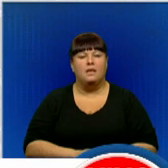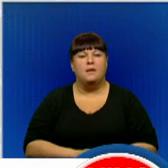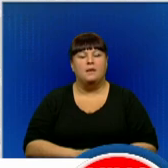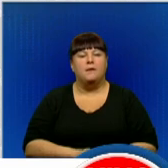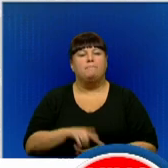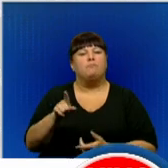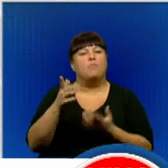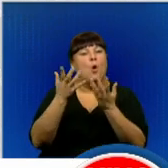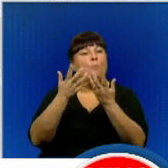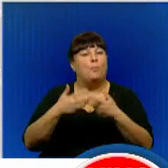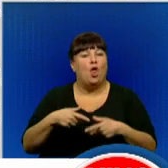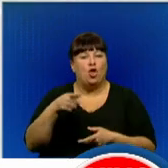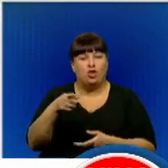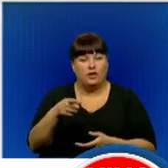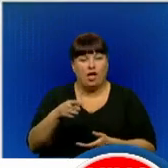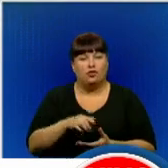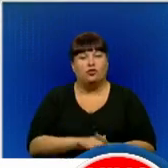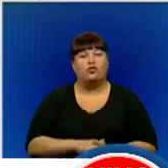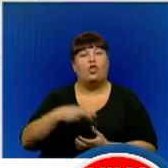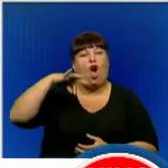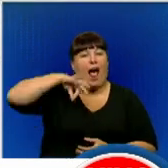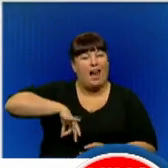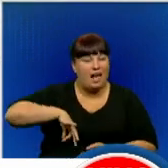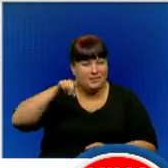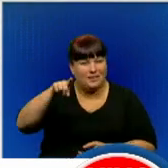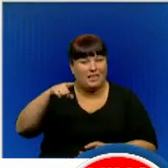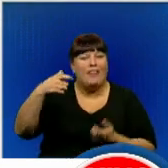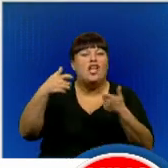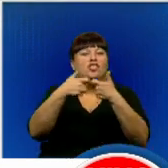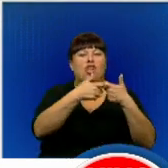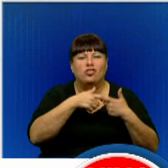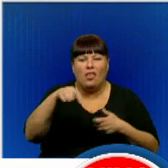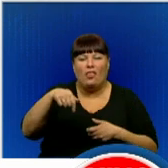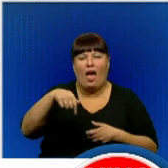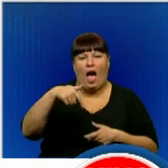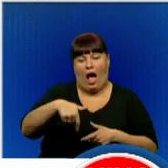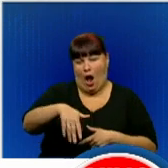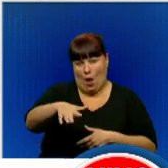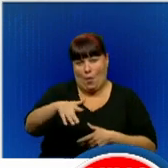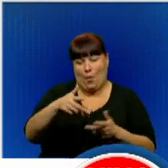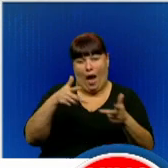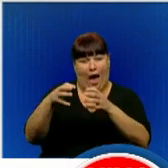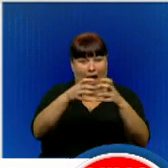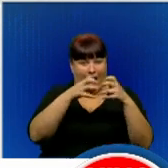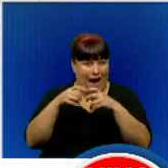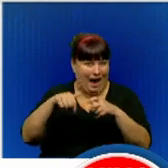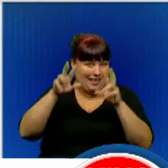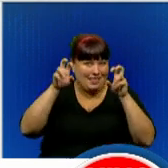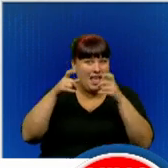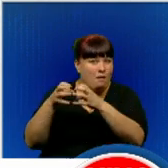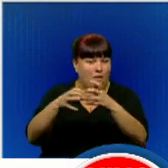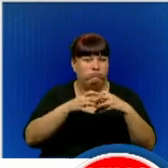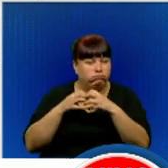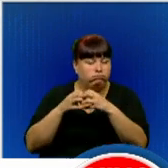el proyecto de ganancias de sociedades que vamos a considerar lo que estamos considerando